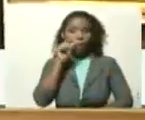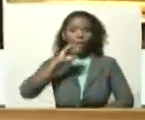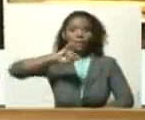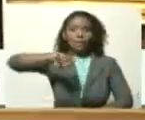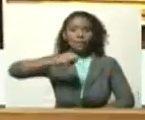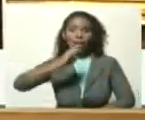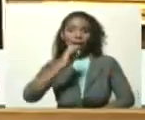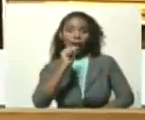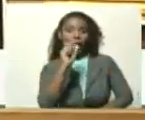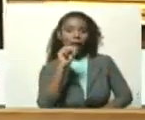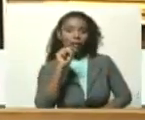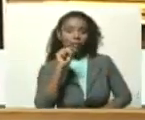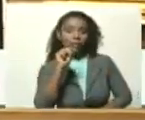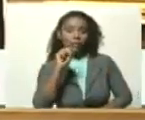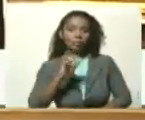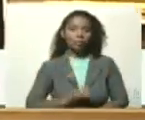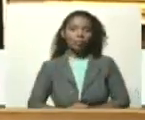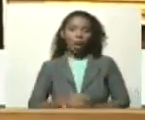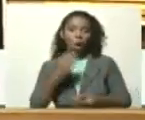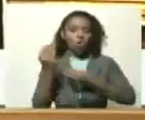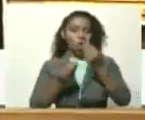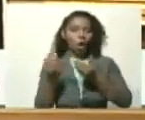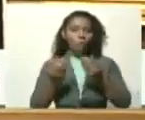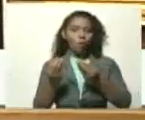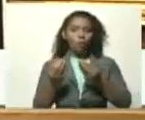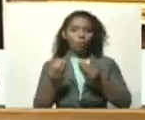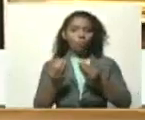Mariel Villarruel como